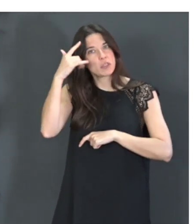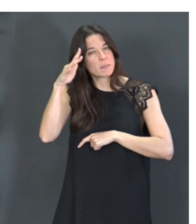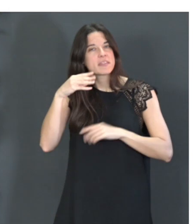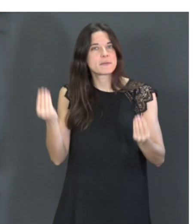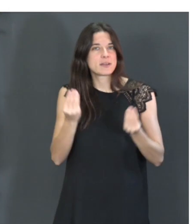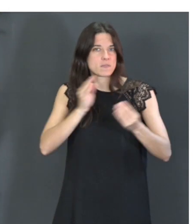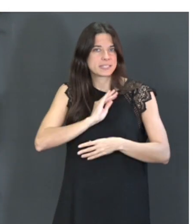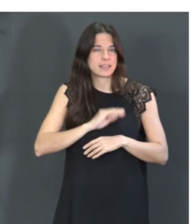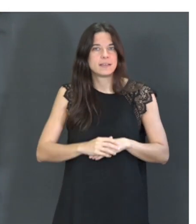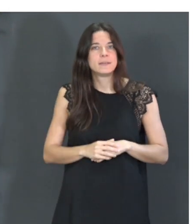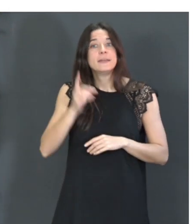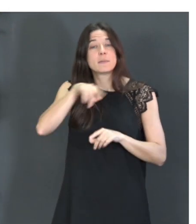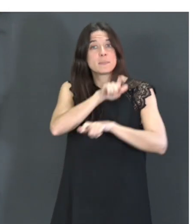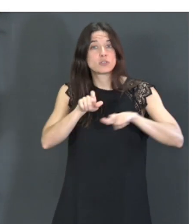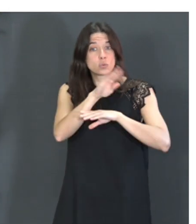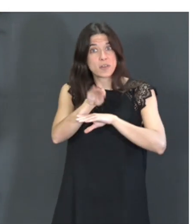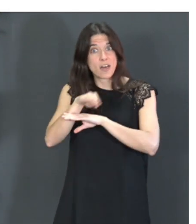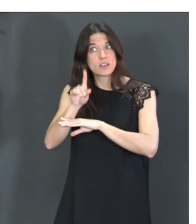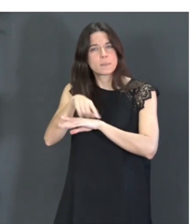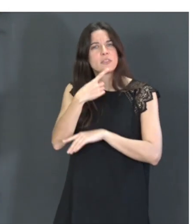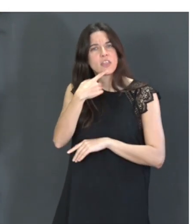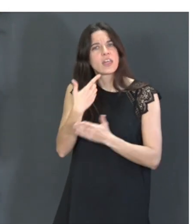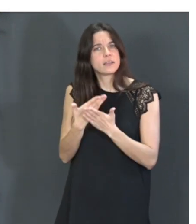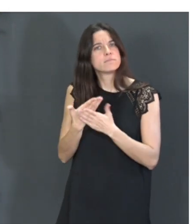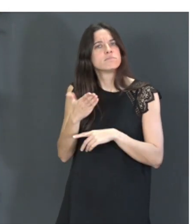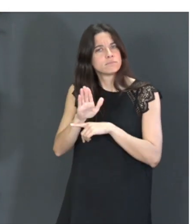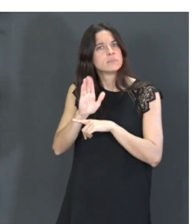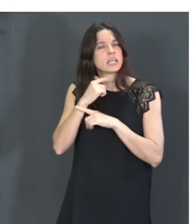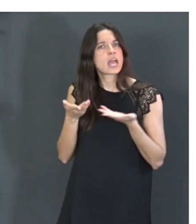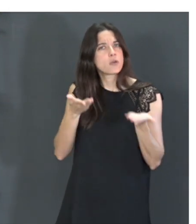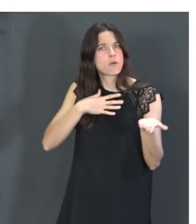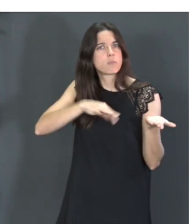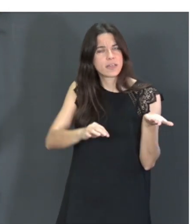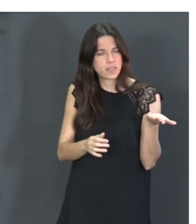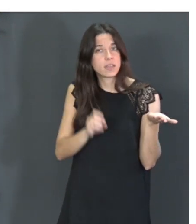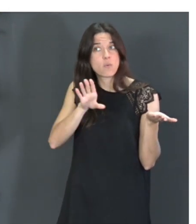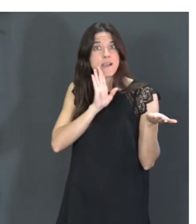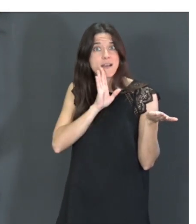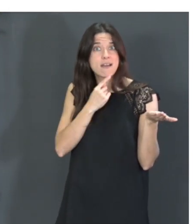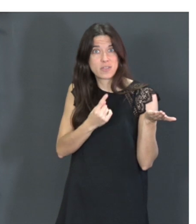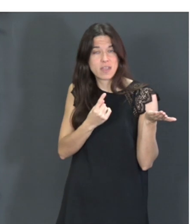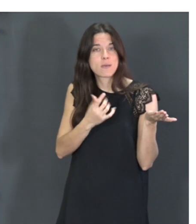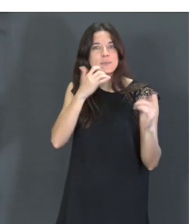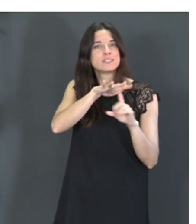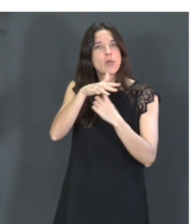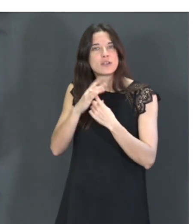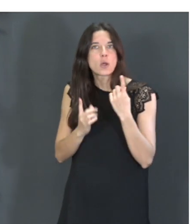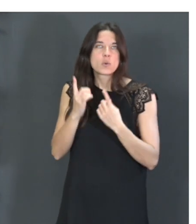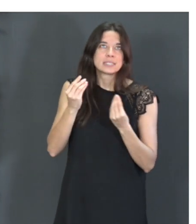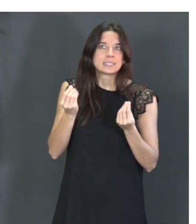También los cuidadores reflejan que puede ser una ayuda, como os decía, en estas situaciones